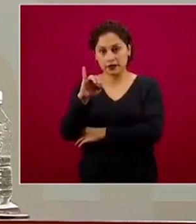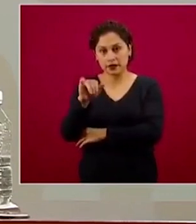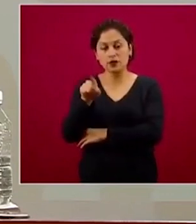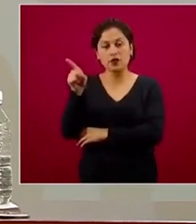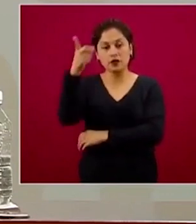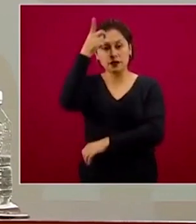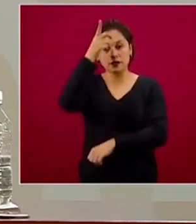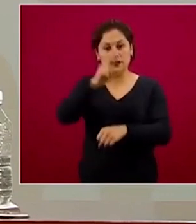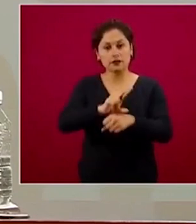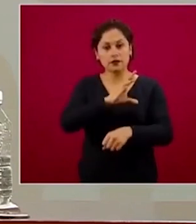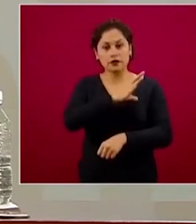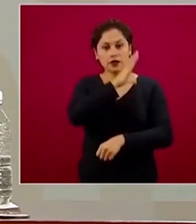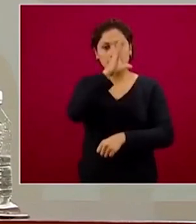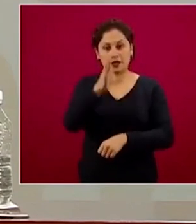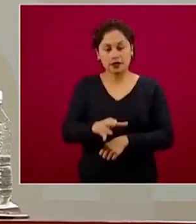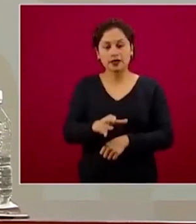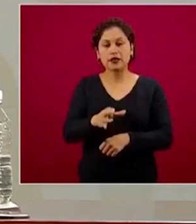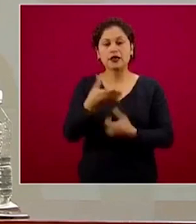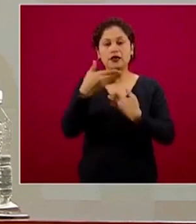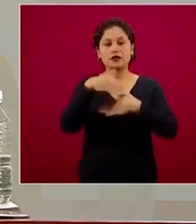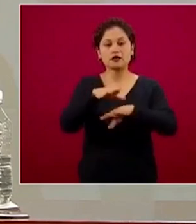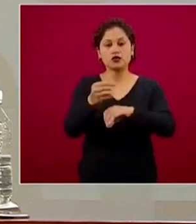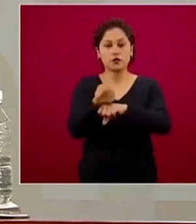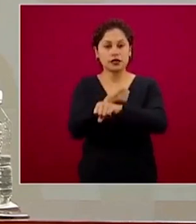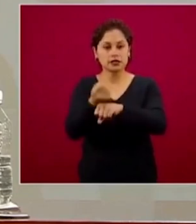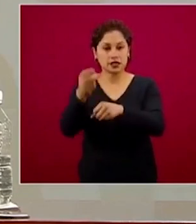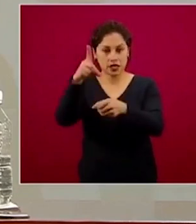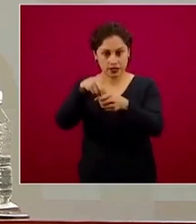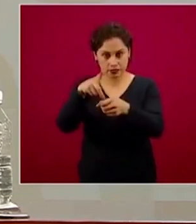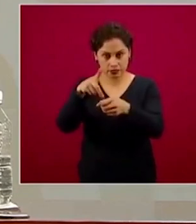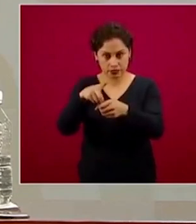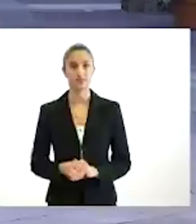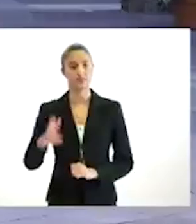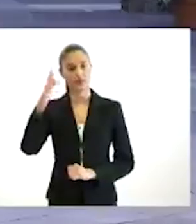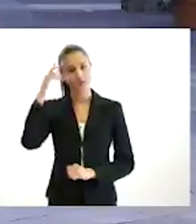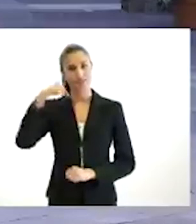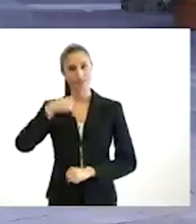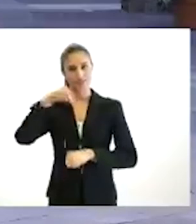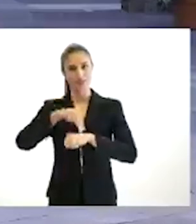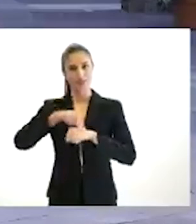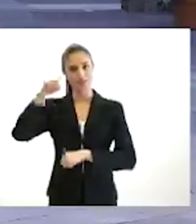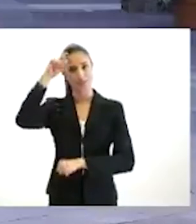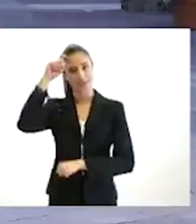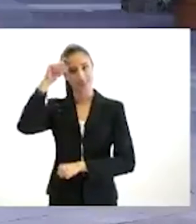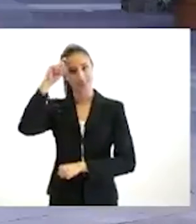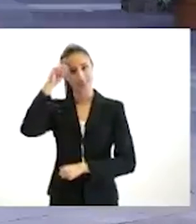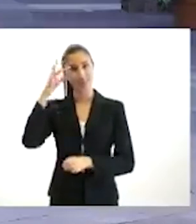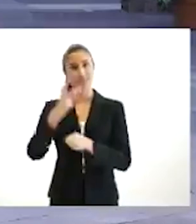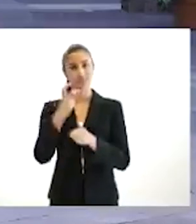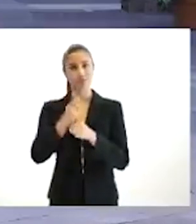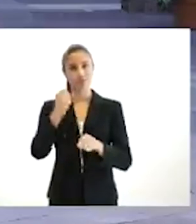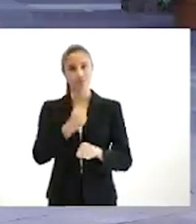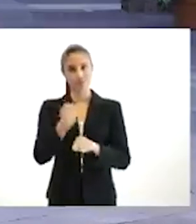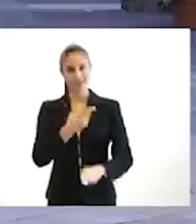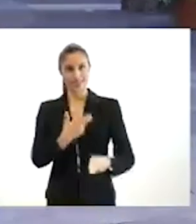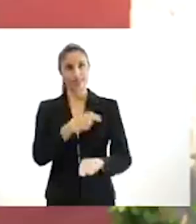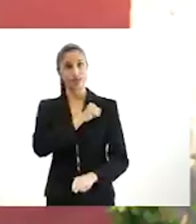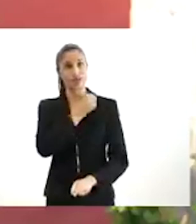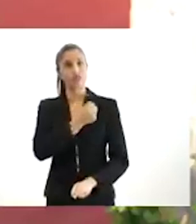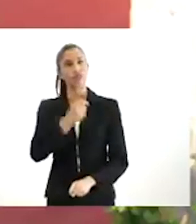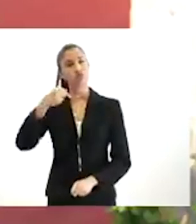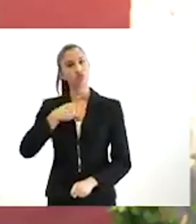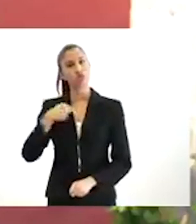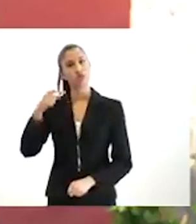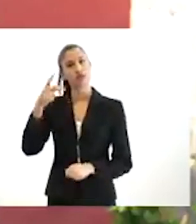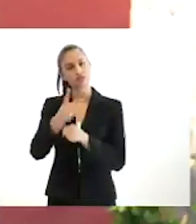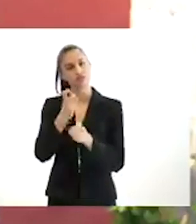emergencia sanitaria por la epidemia de COVID-19, se puede hacer de forma segura. Hola, ¿qué tal? Soy Hugo López-Gatell, subsecretario de Salud. Les